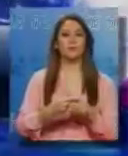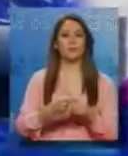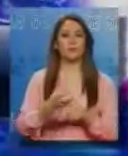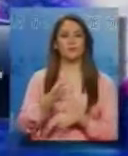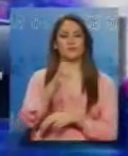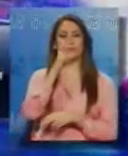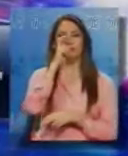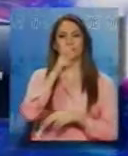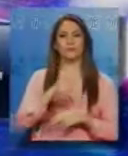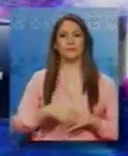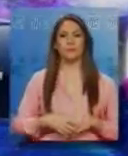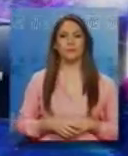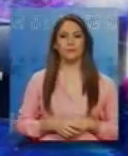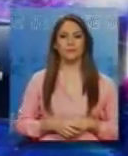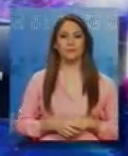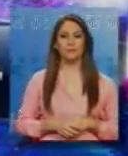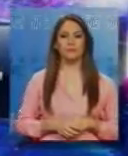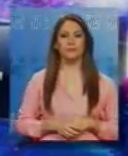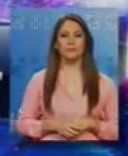grotescos.